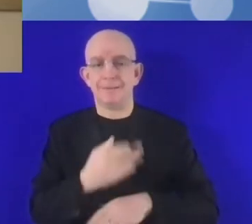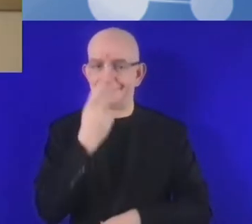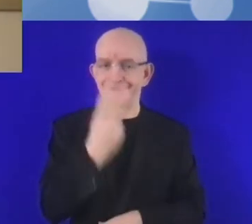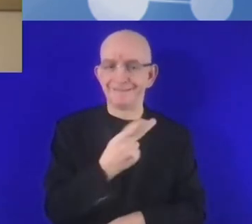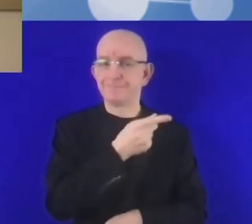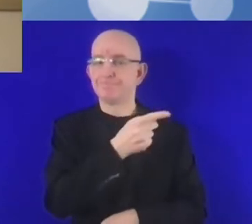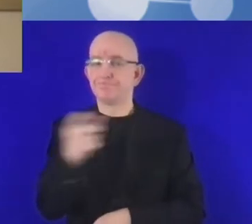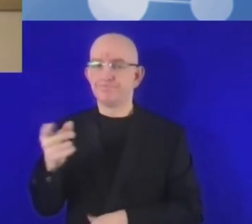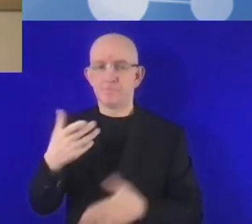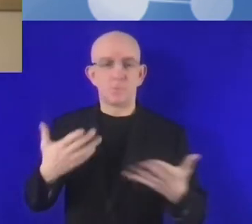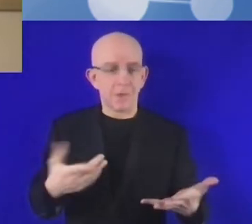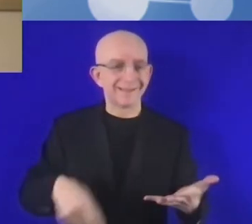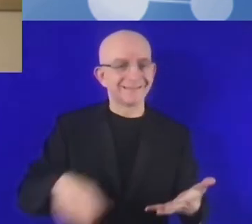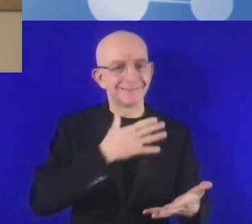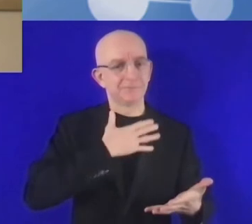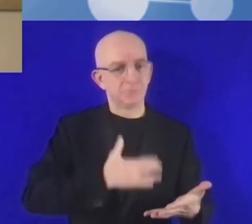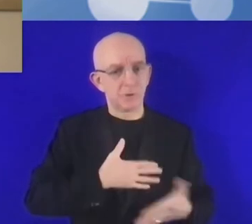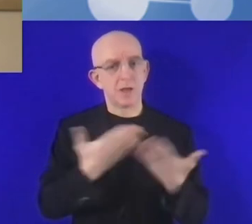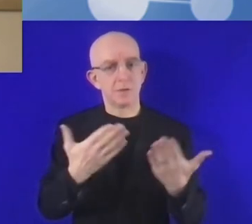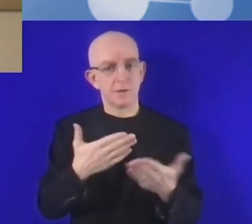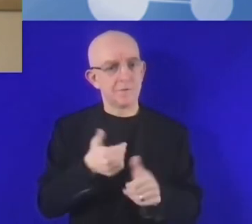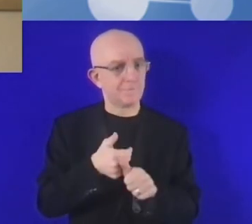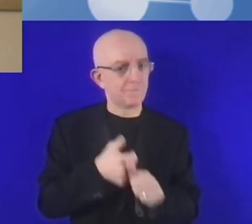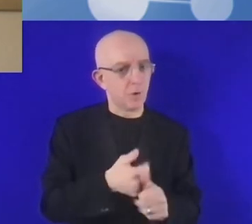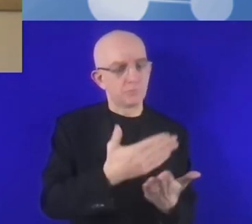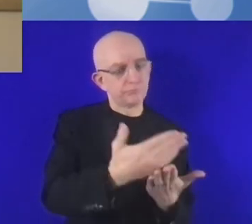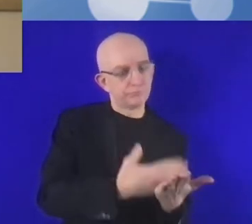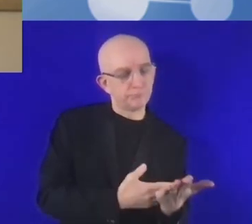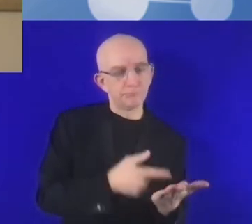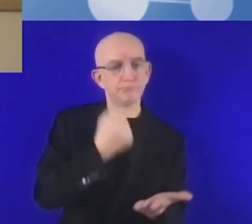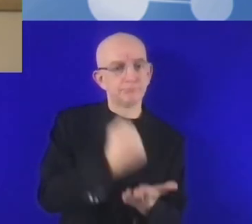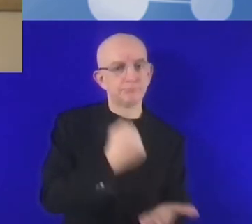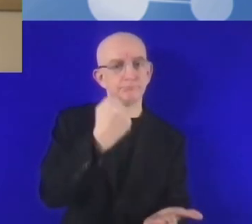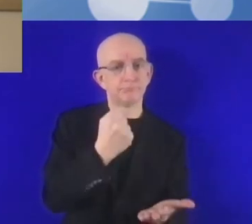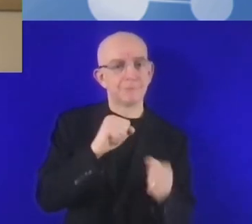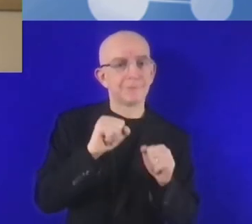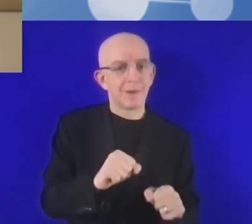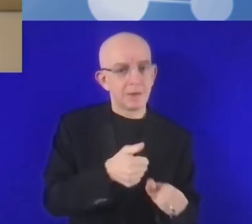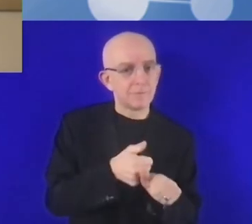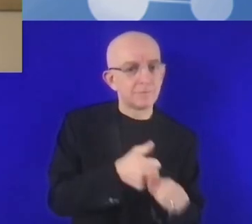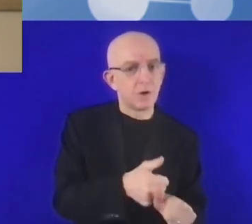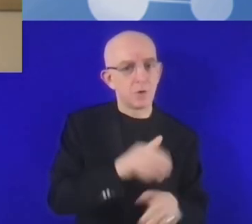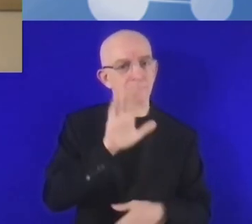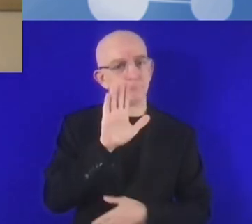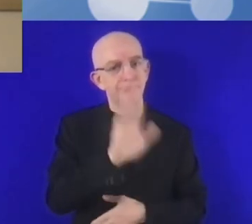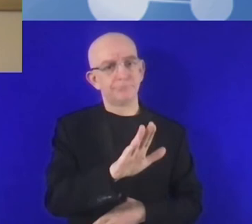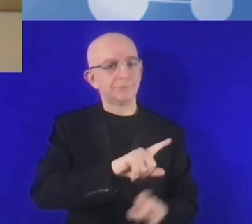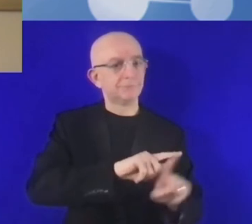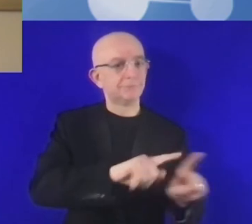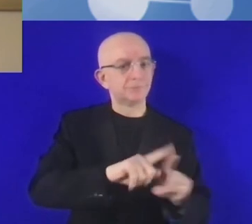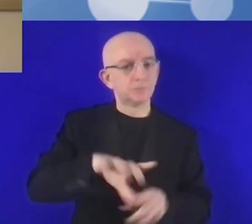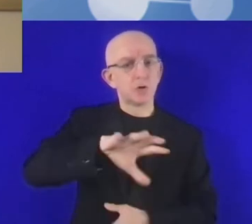Queremos trabajar en conformidad con las leyes existentes en los distintos